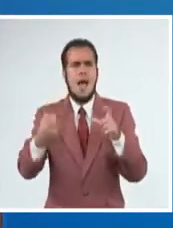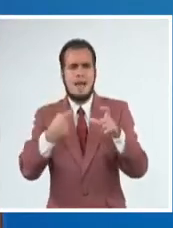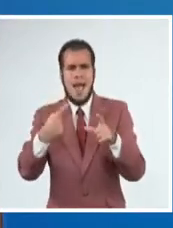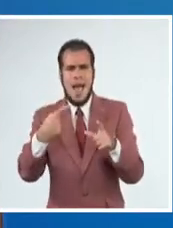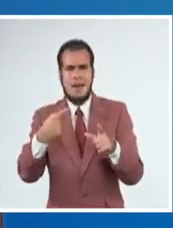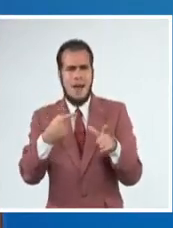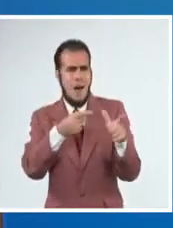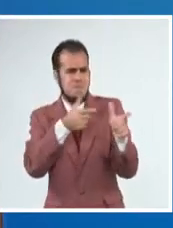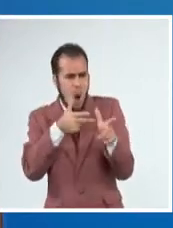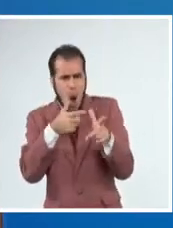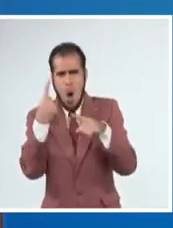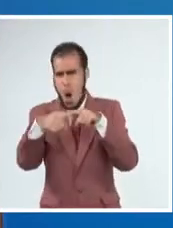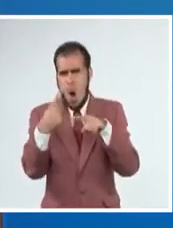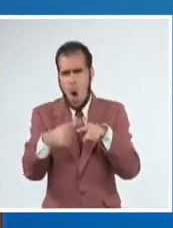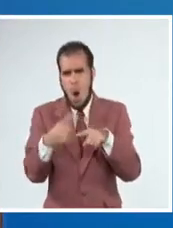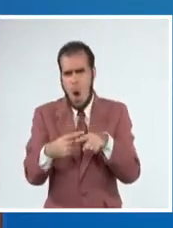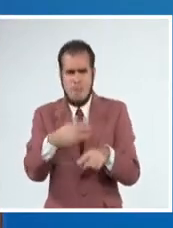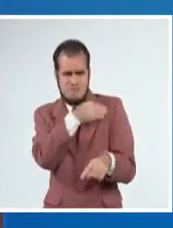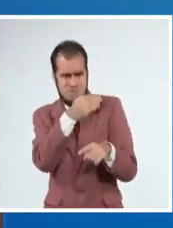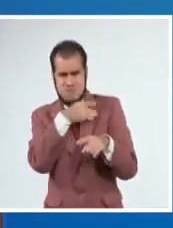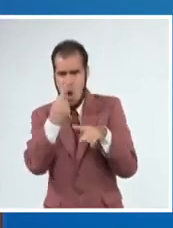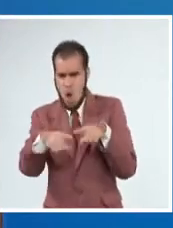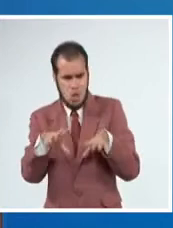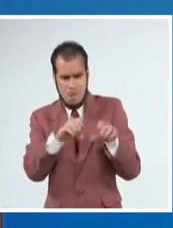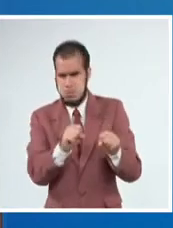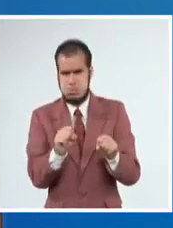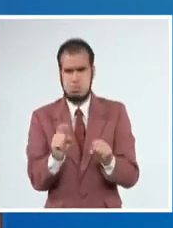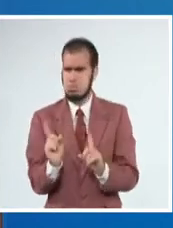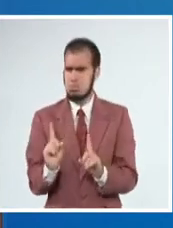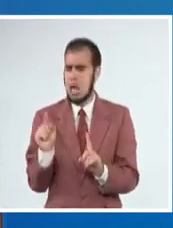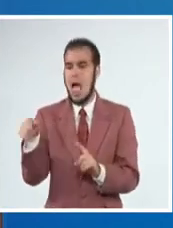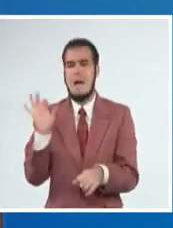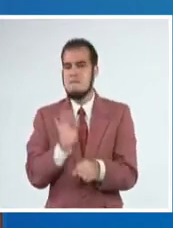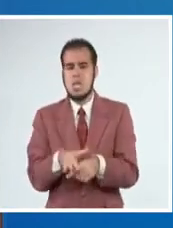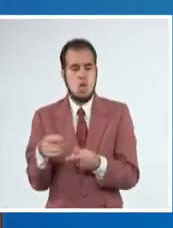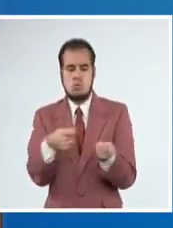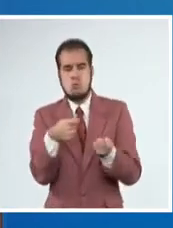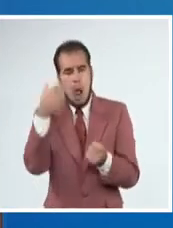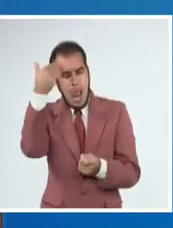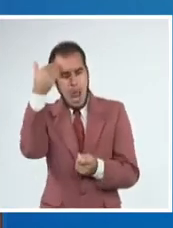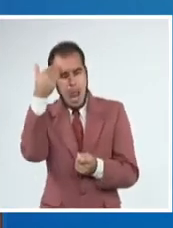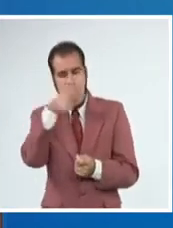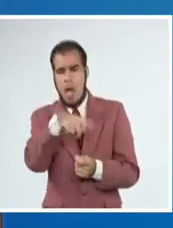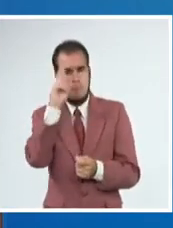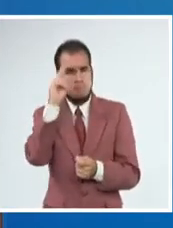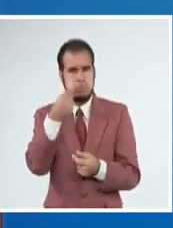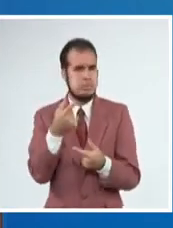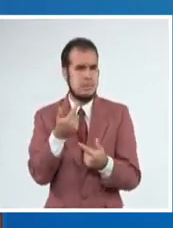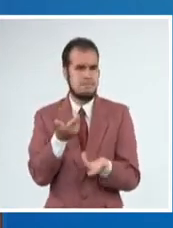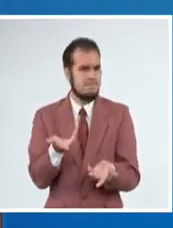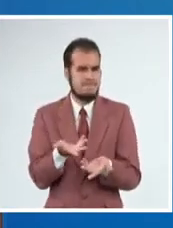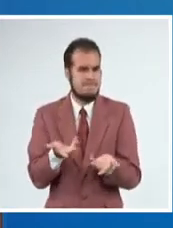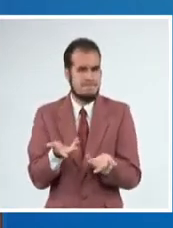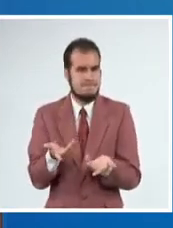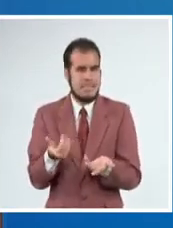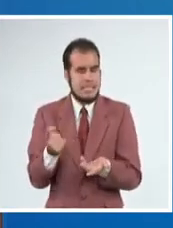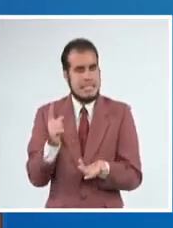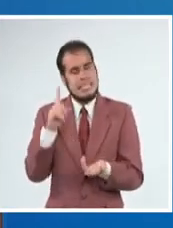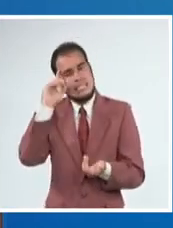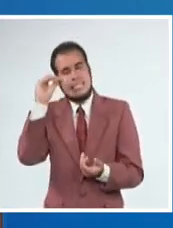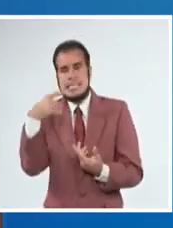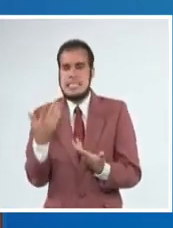necesita marines y que tiene una enorme capacidad para las acciones de guerra